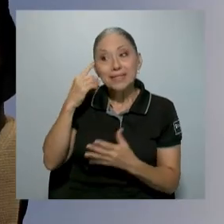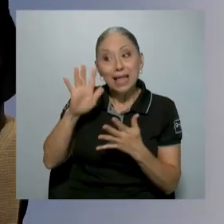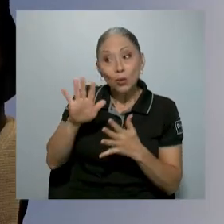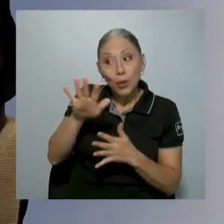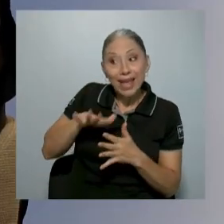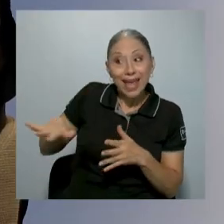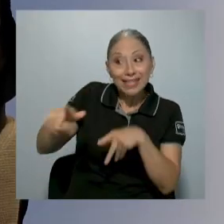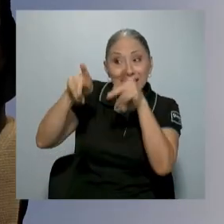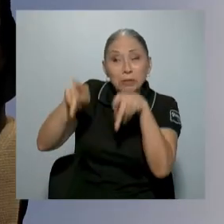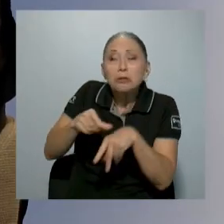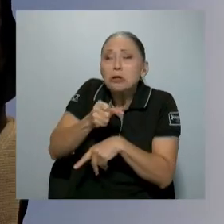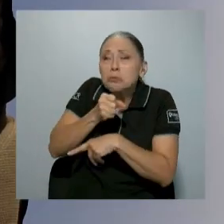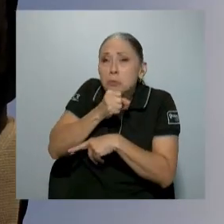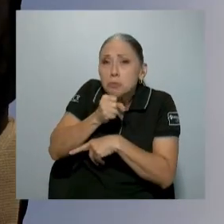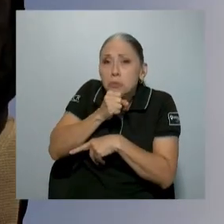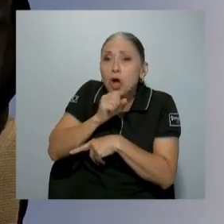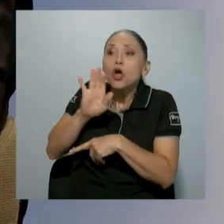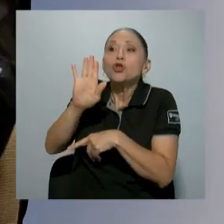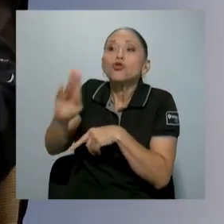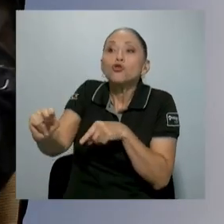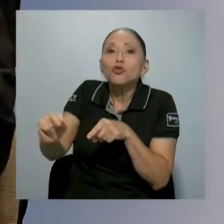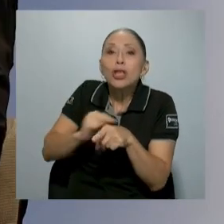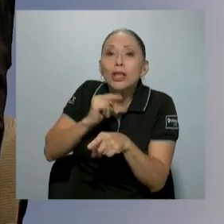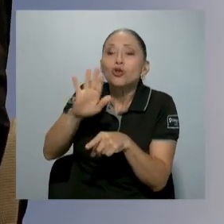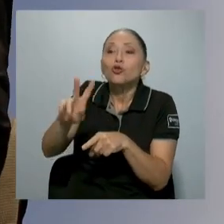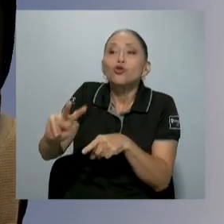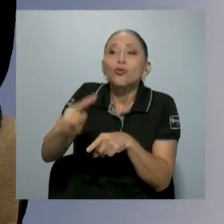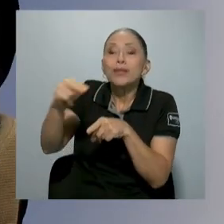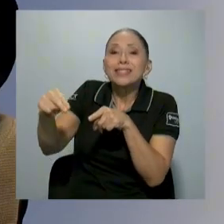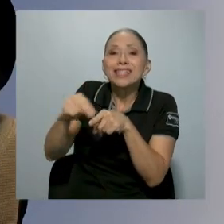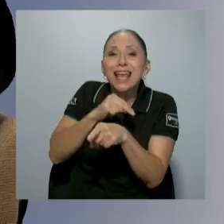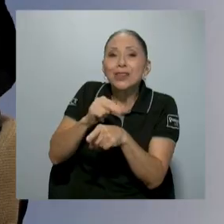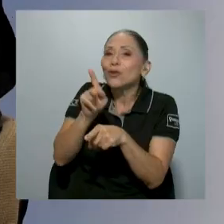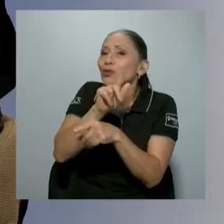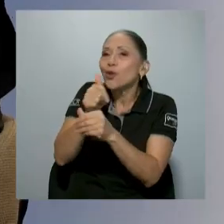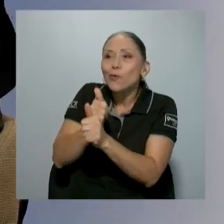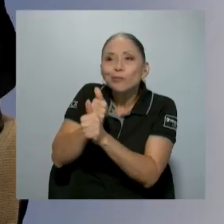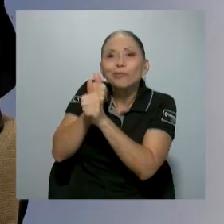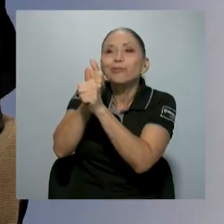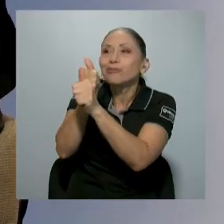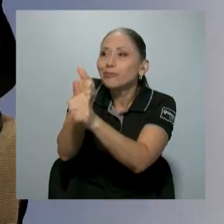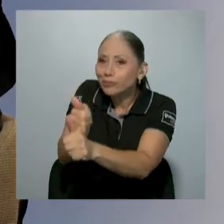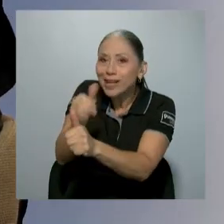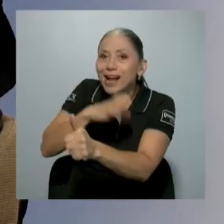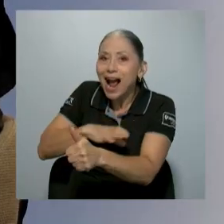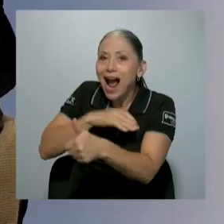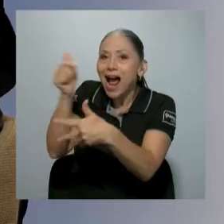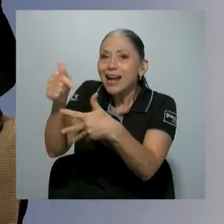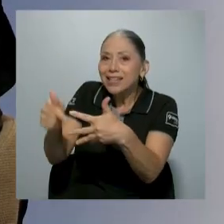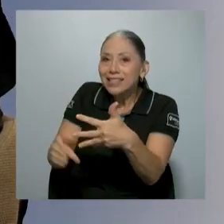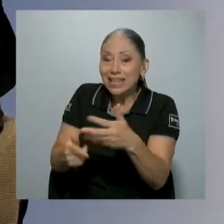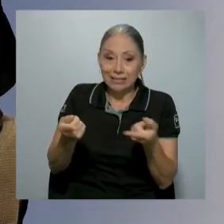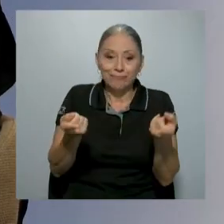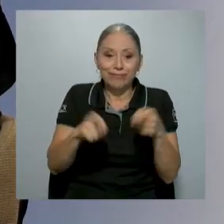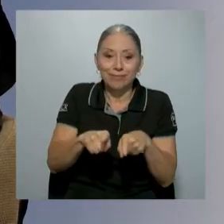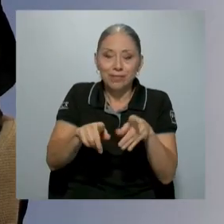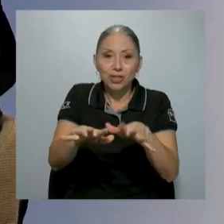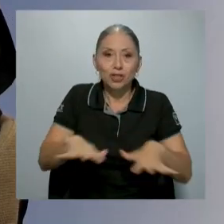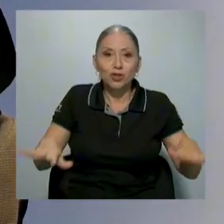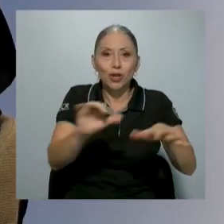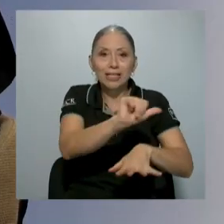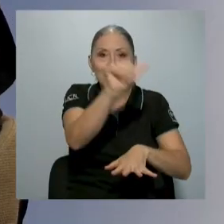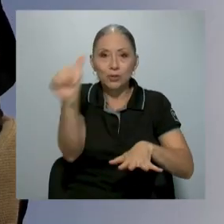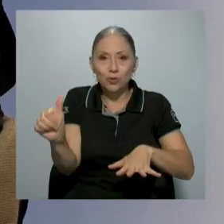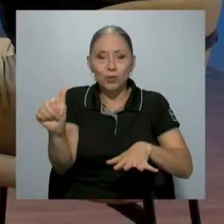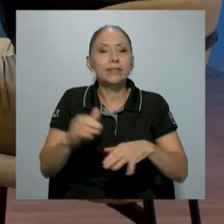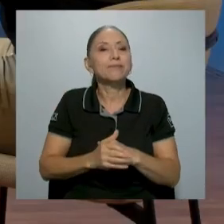esos centenarios que no están siguiendo estrictamente las mismas condiciones que dieron origen a las zonas azules hoy como se conocen.